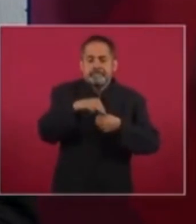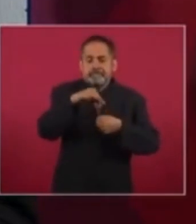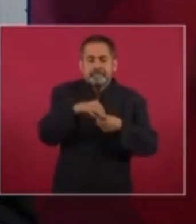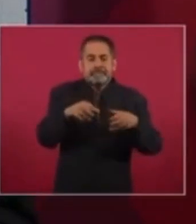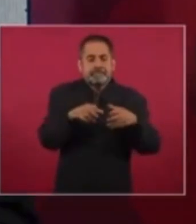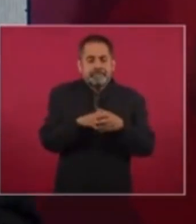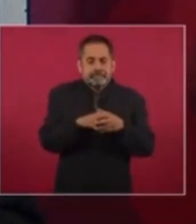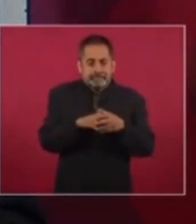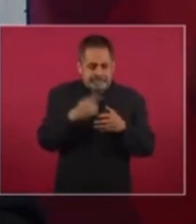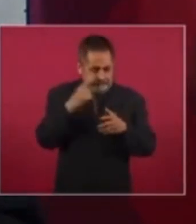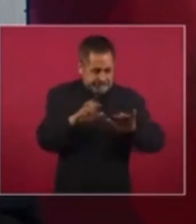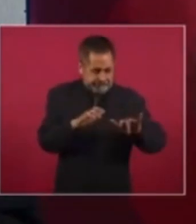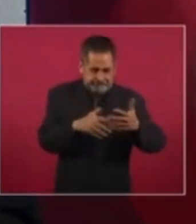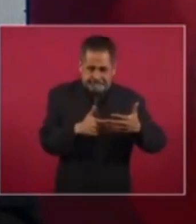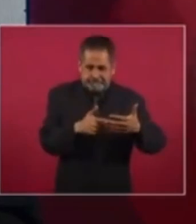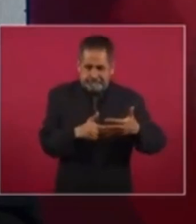manera electrónica